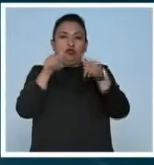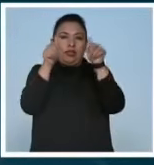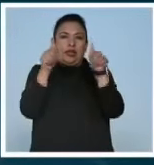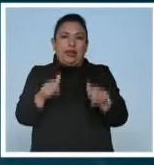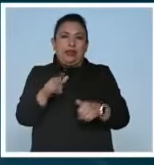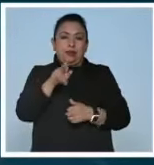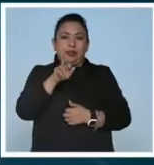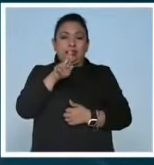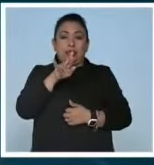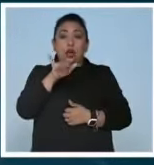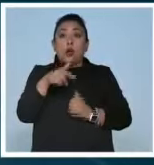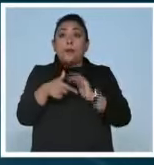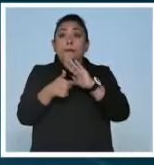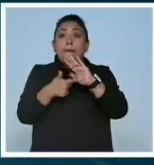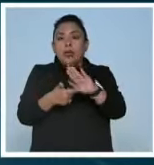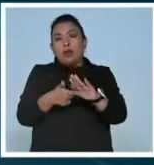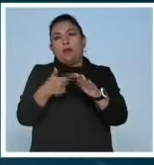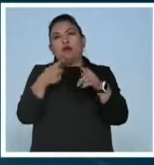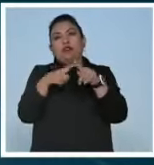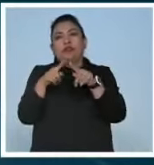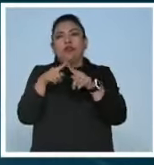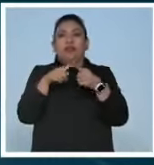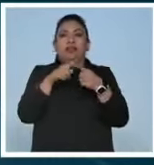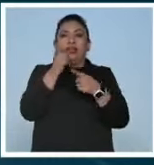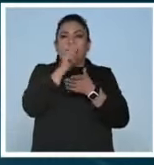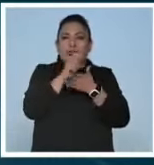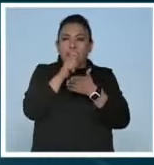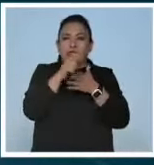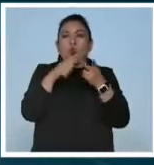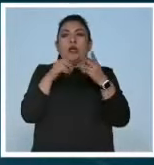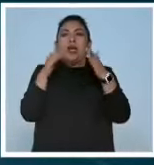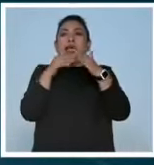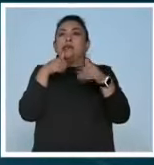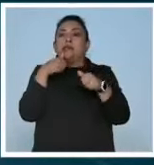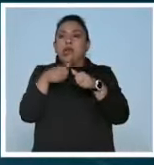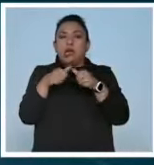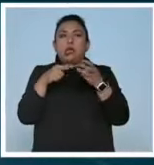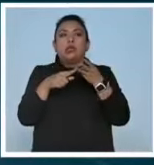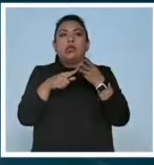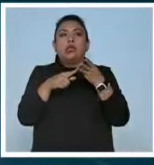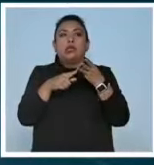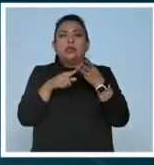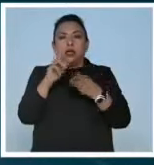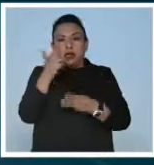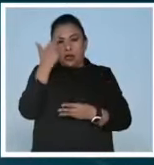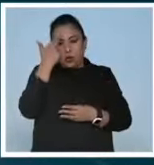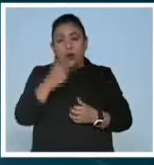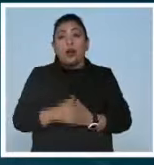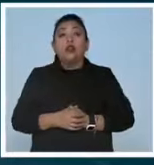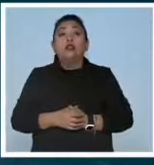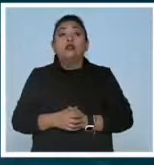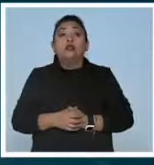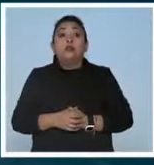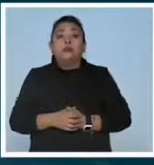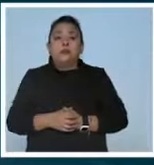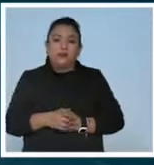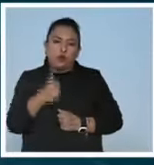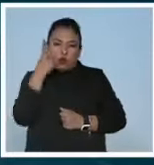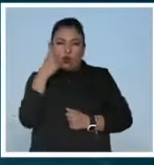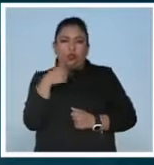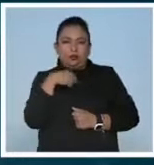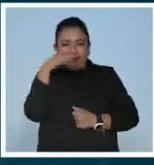Rojo, esta muestra exhibe piezas de series como Escrituras, Casa de Letras y Recuerdos. Y una parte que me